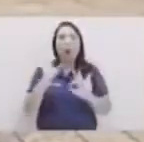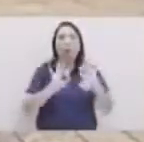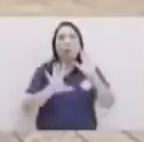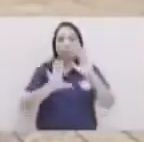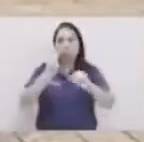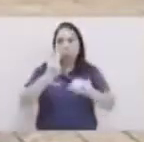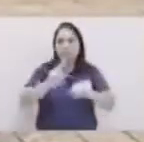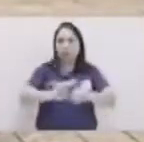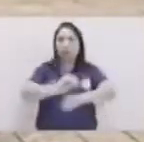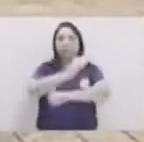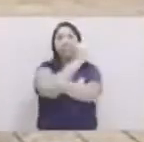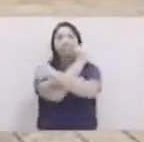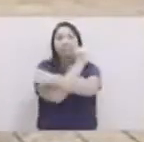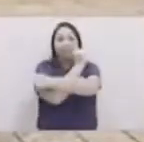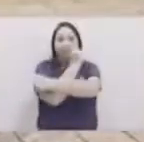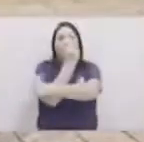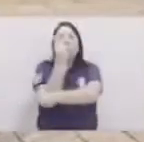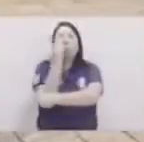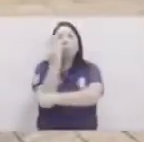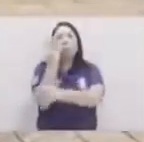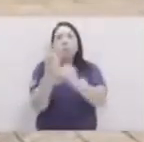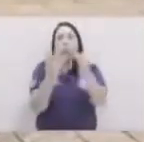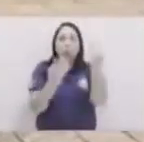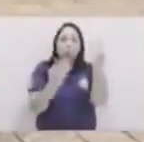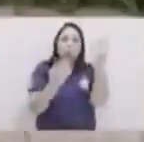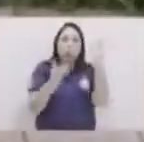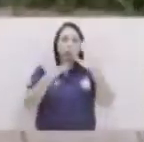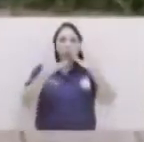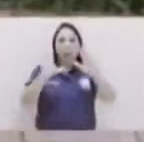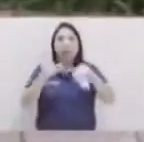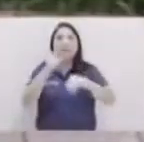Estiro un poquito, recuérdate mantenerte hidratado.